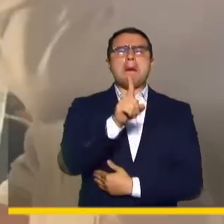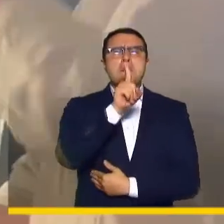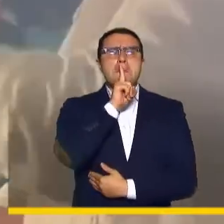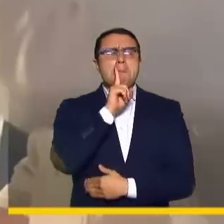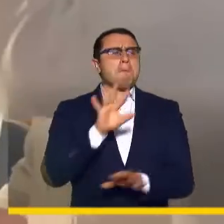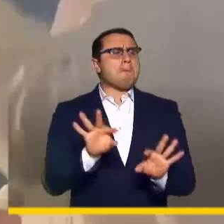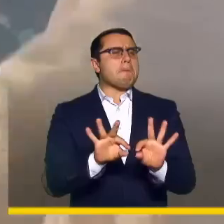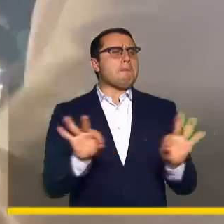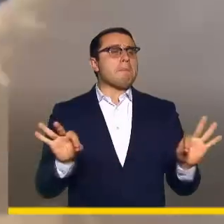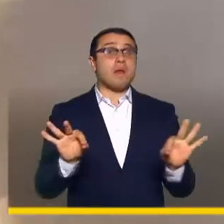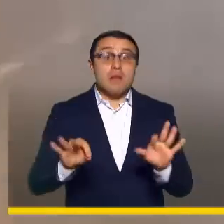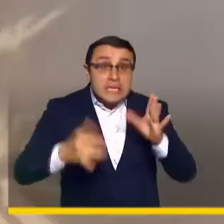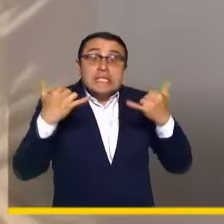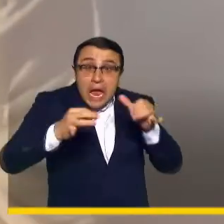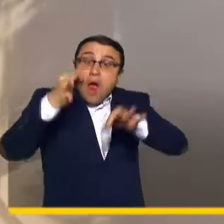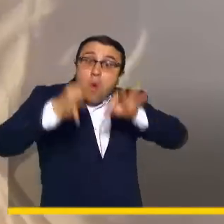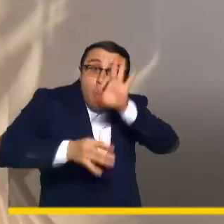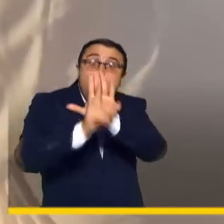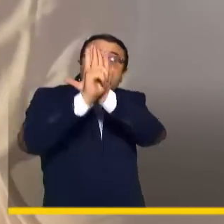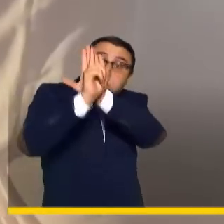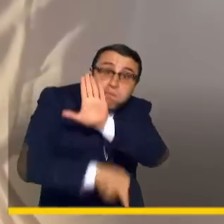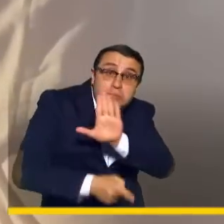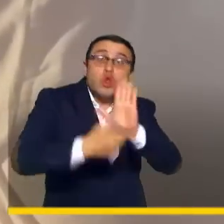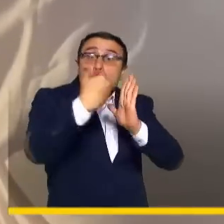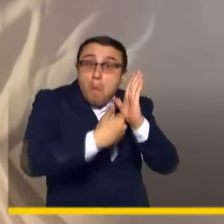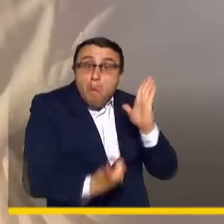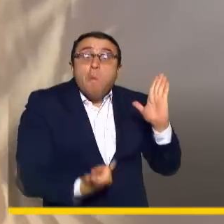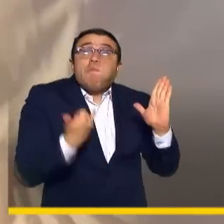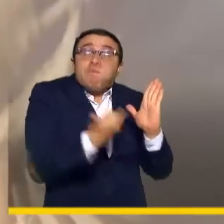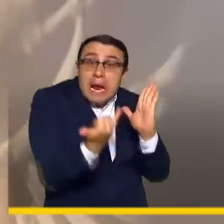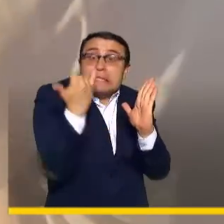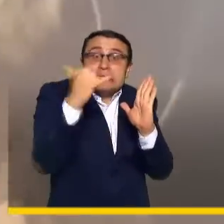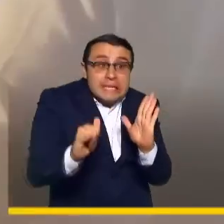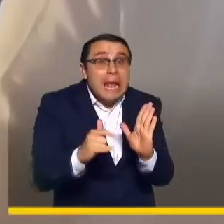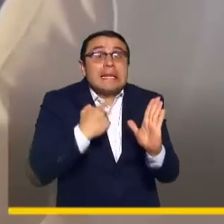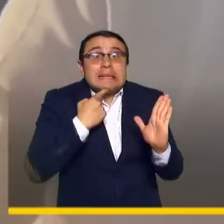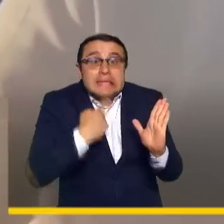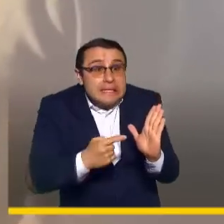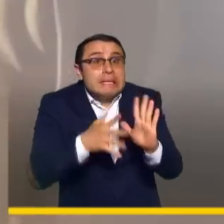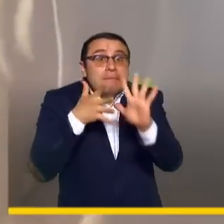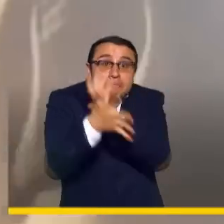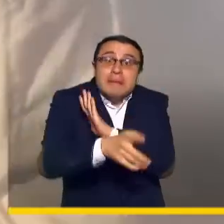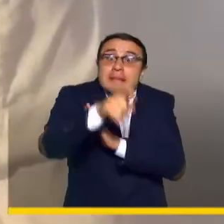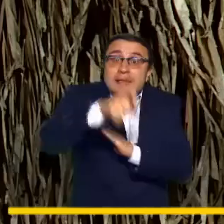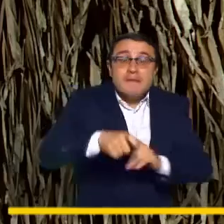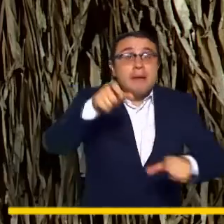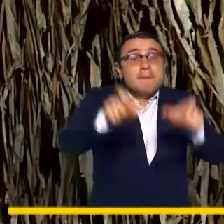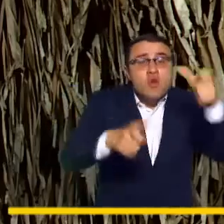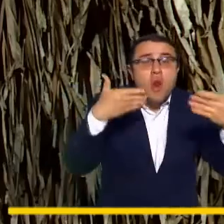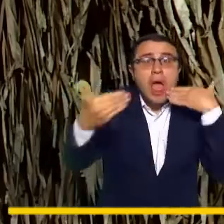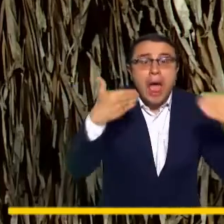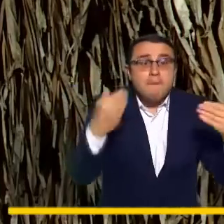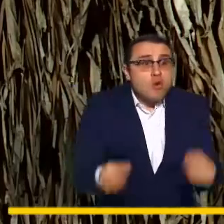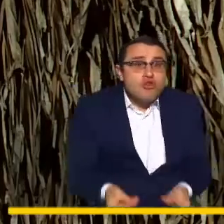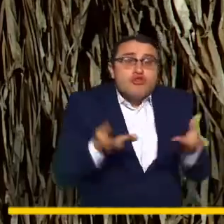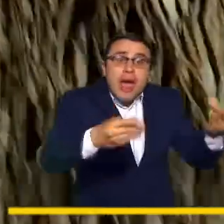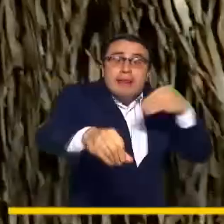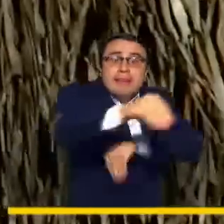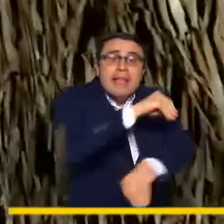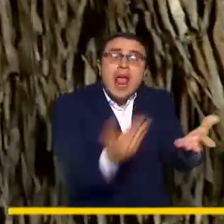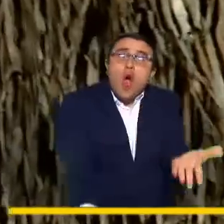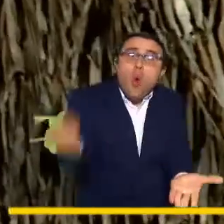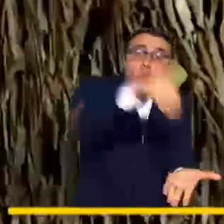a pesar de que la sentencia está expedida, que se le devuelva la tierra al campesino. Es